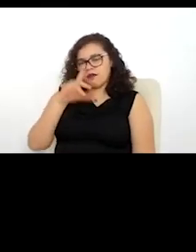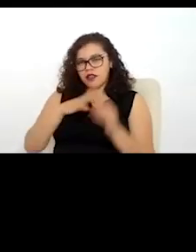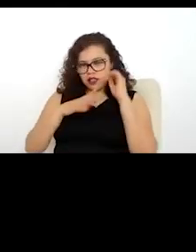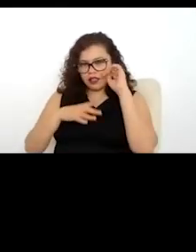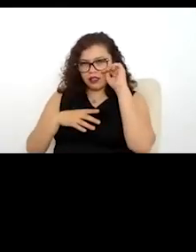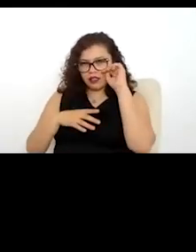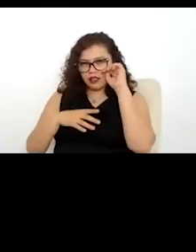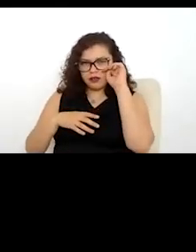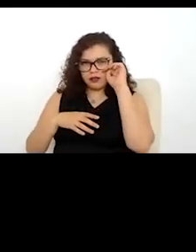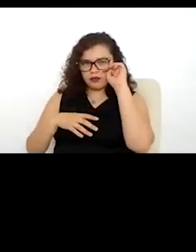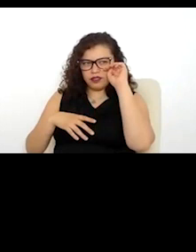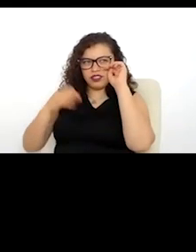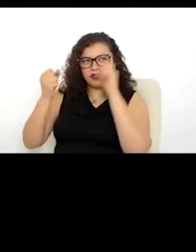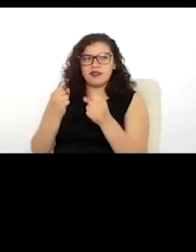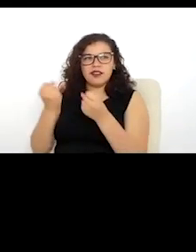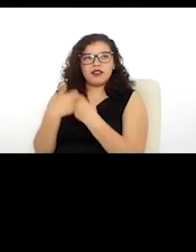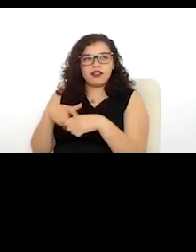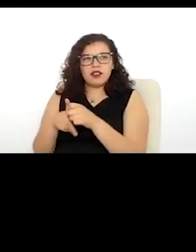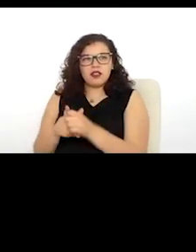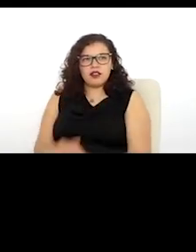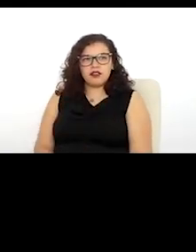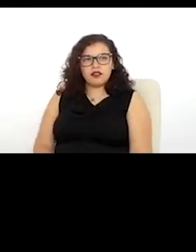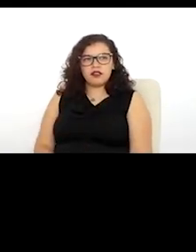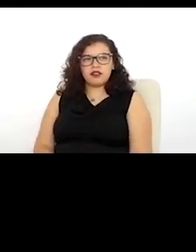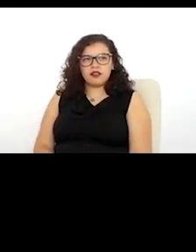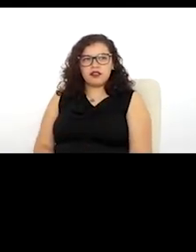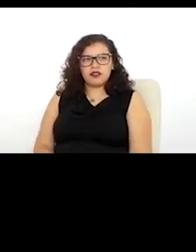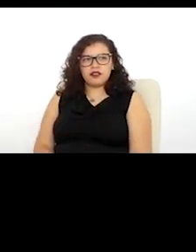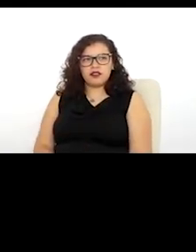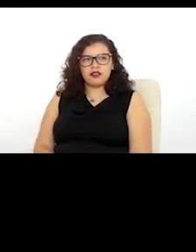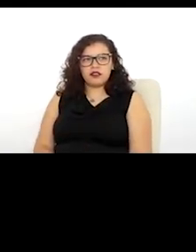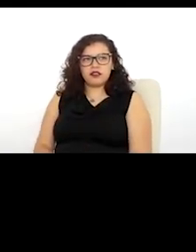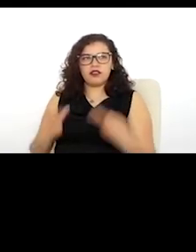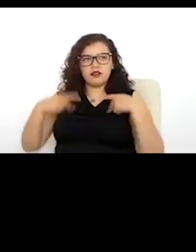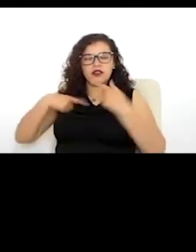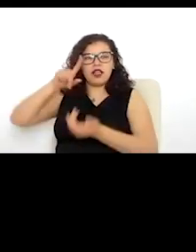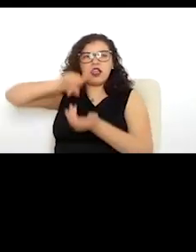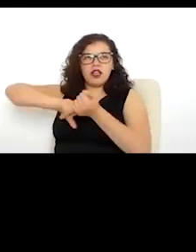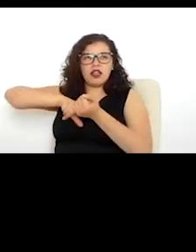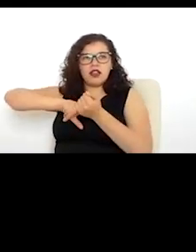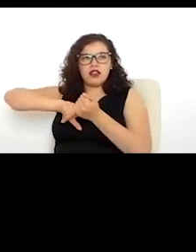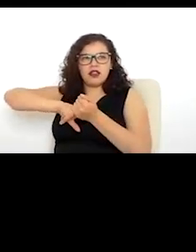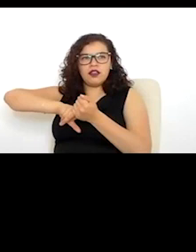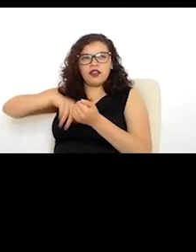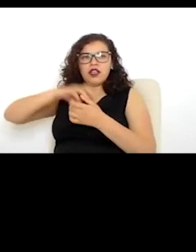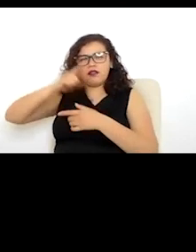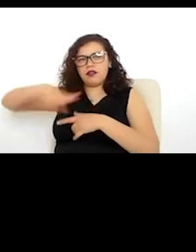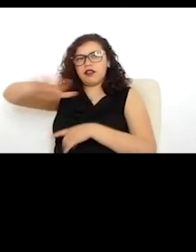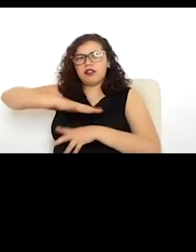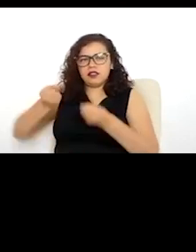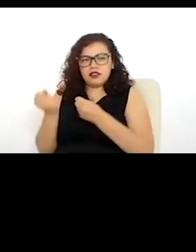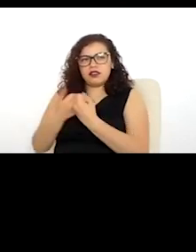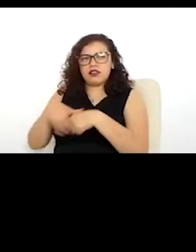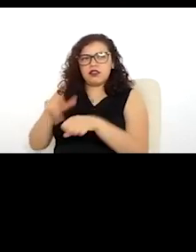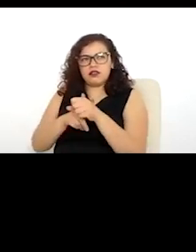conceptos de seguridad social. Entonces, cualquier persona que esté dentro de esta burbuja de seguridad social va a gozar